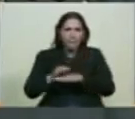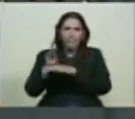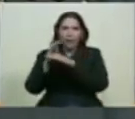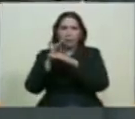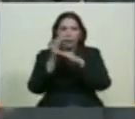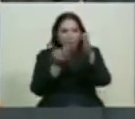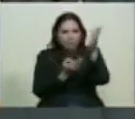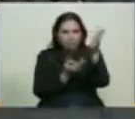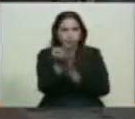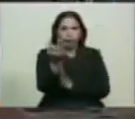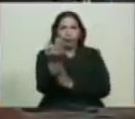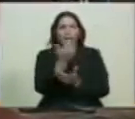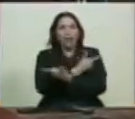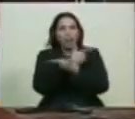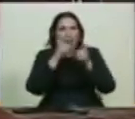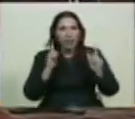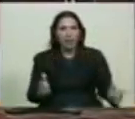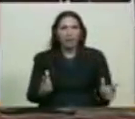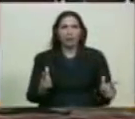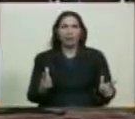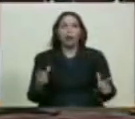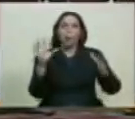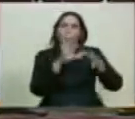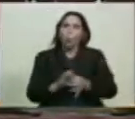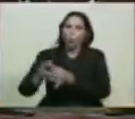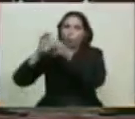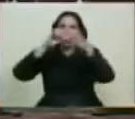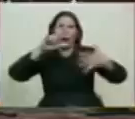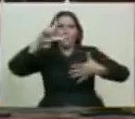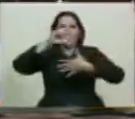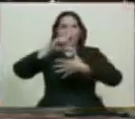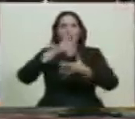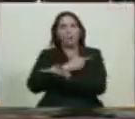de Bolívar y la Unión de América Latina para ser libres.